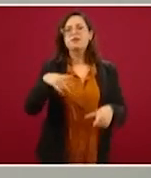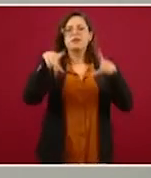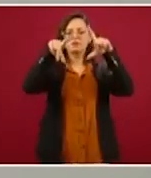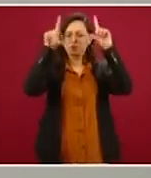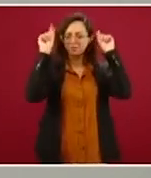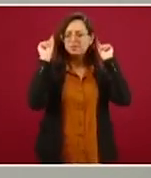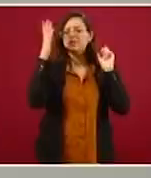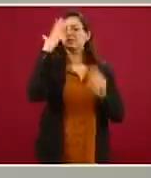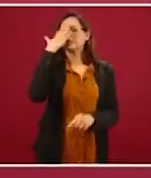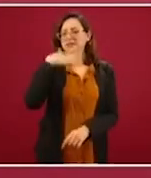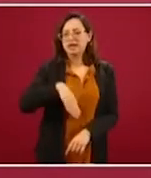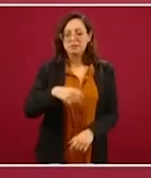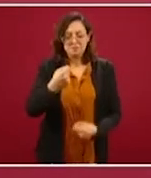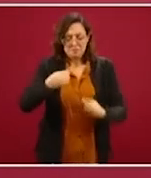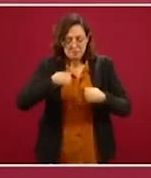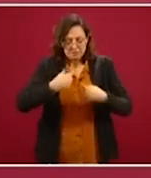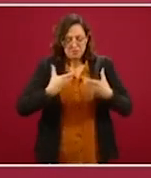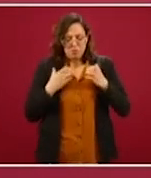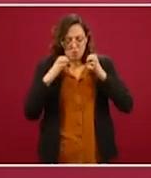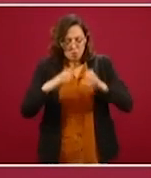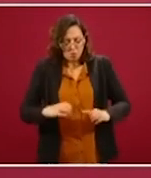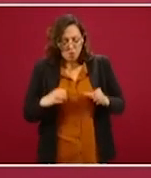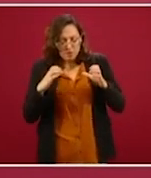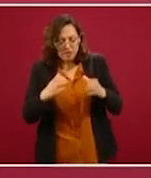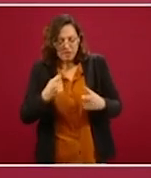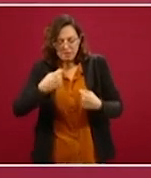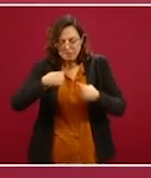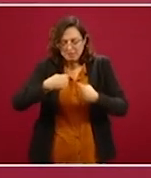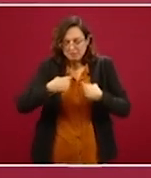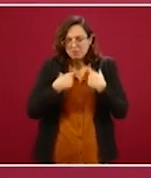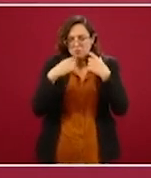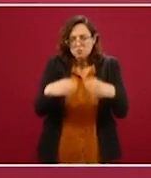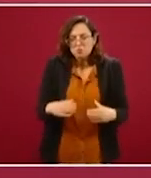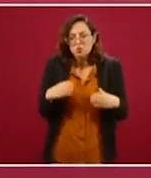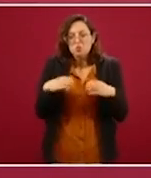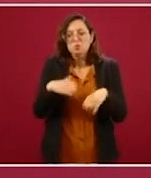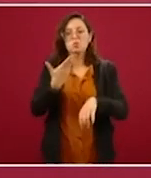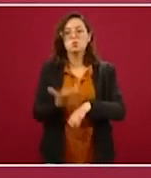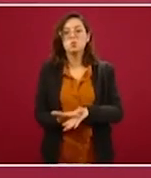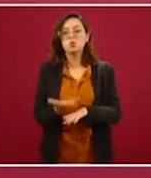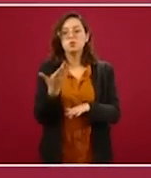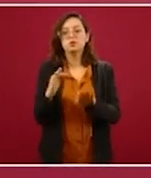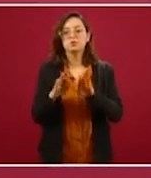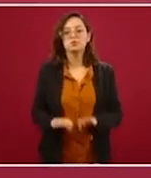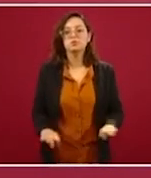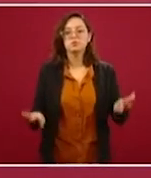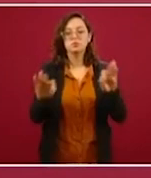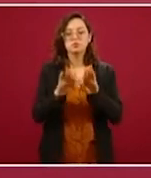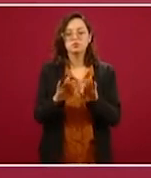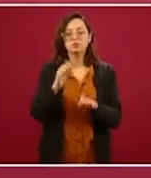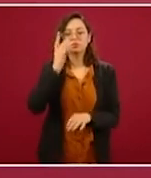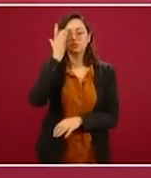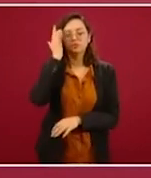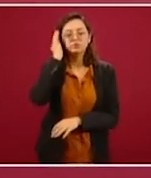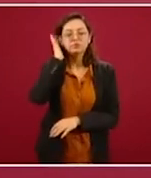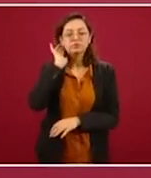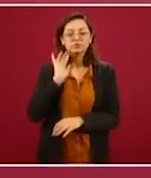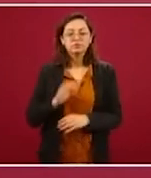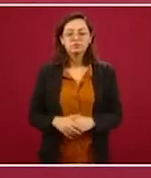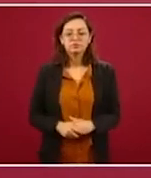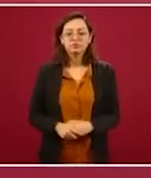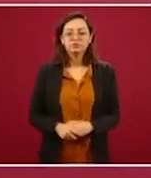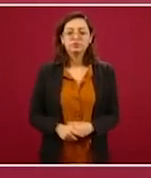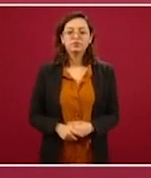enfermeras y a uno mismo, porque el autocuidado es muy importante en estos momentos. Pues se expresa mucho